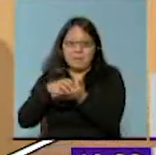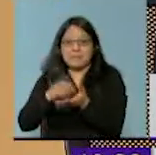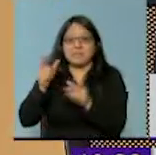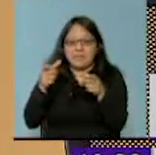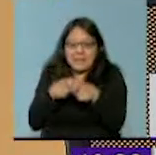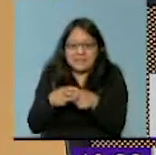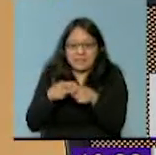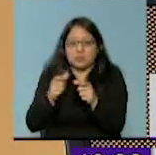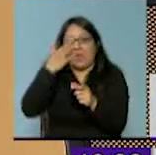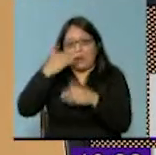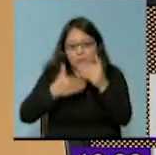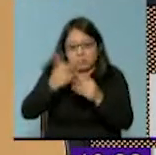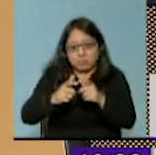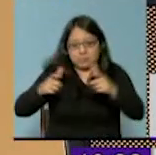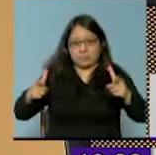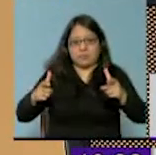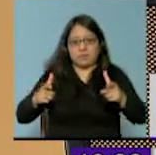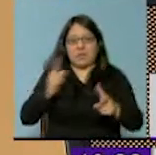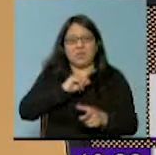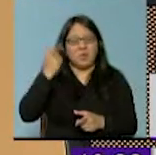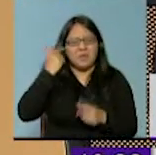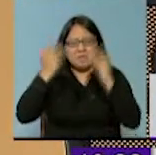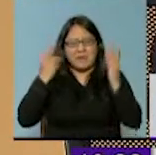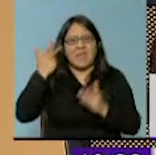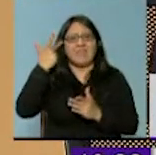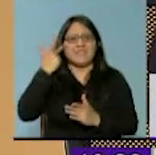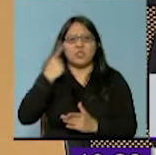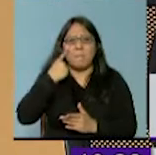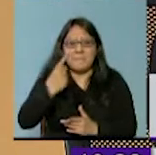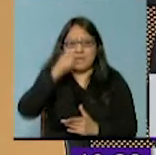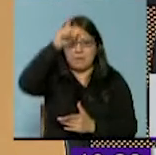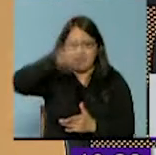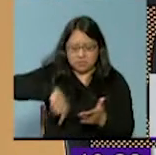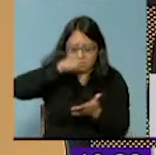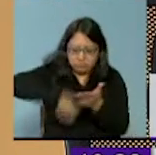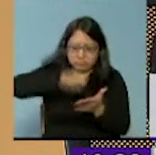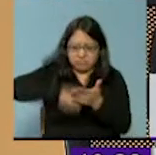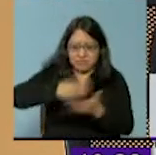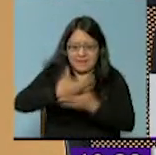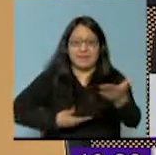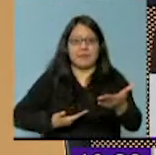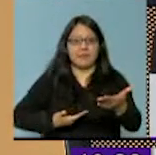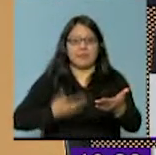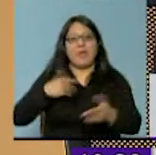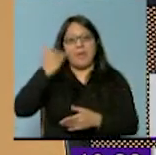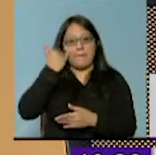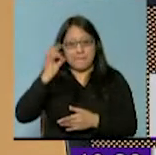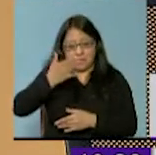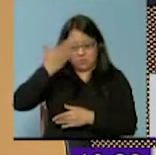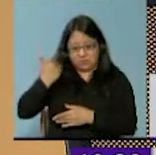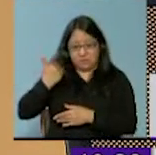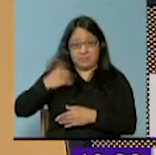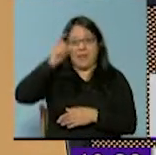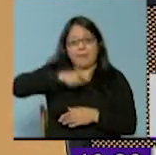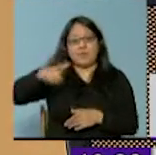Te puedes imaginar 18.000 personas, Mariana, en la mitad del tiempo, desde que se lanzó la bolsa de empleo a los 30 días